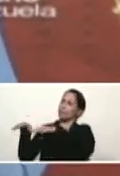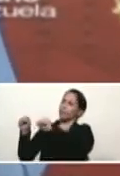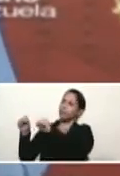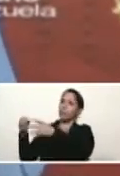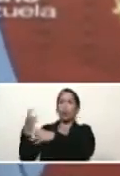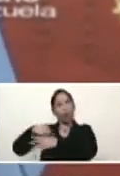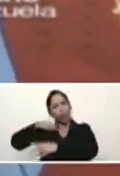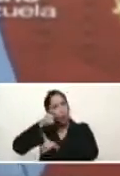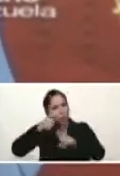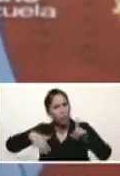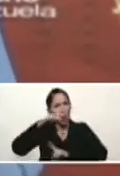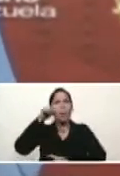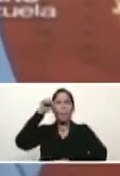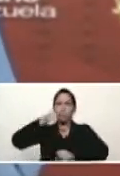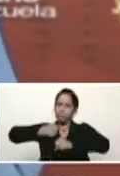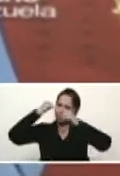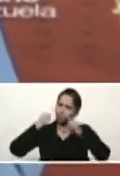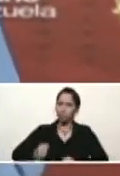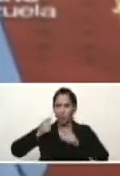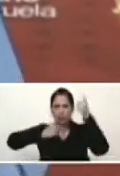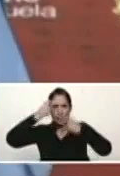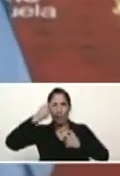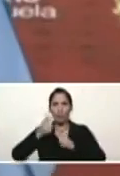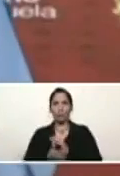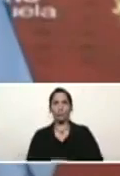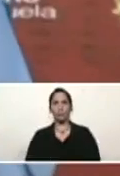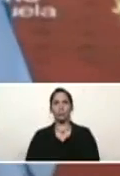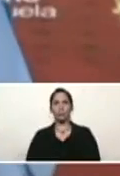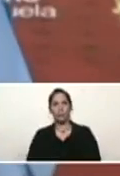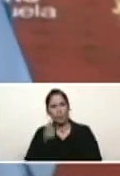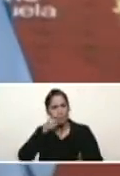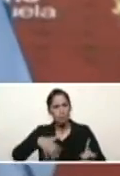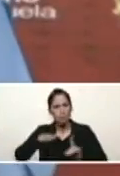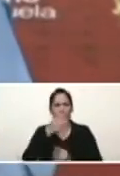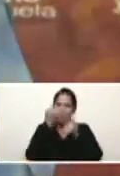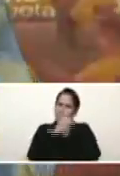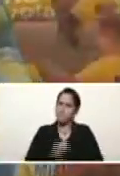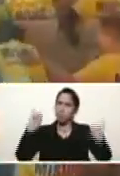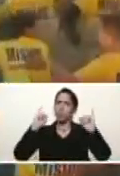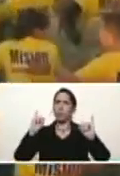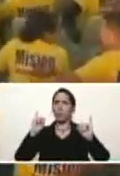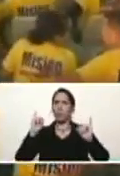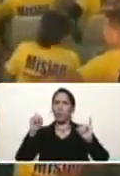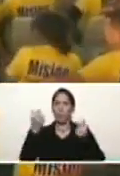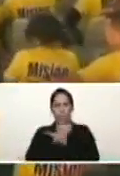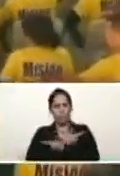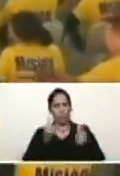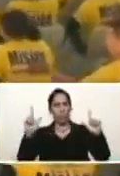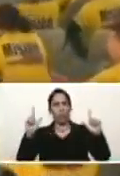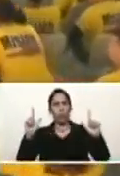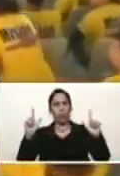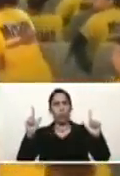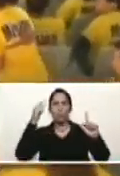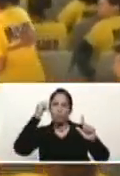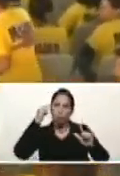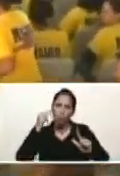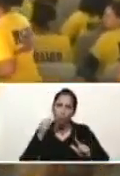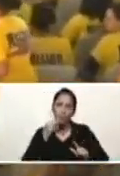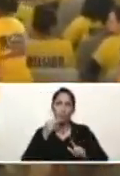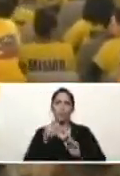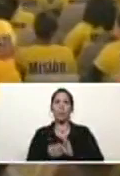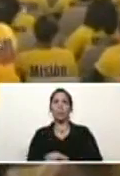el pueblo rebelde de Chávez, el pueblo independentista y libertario de Bolívar.